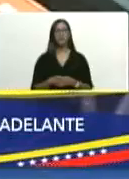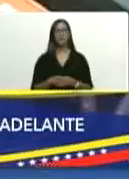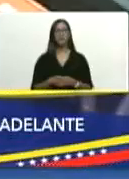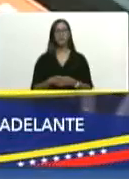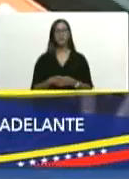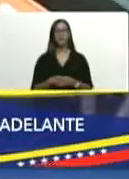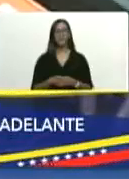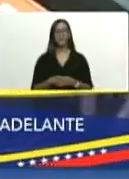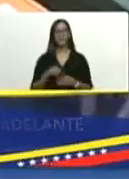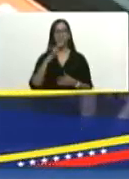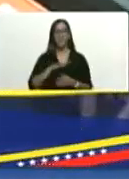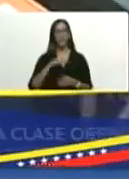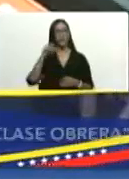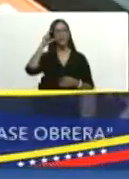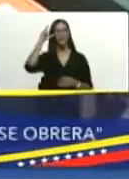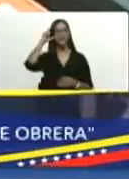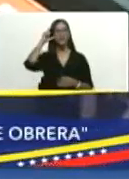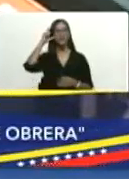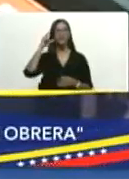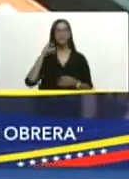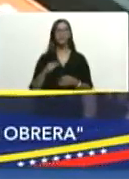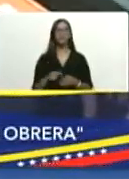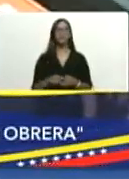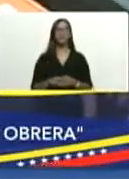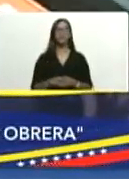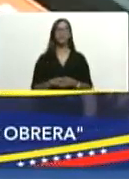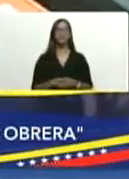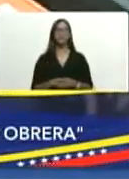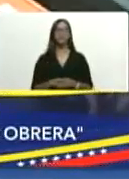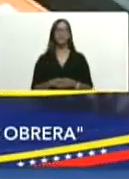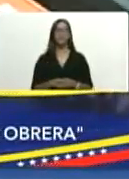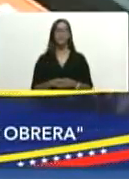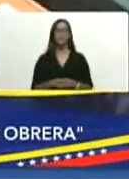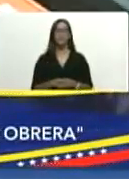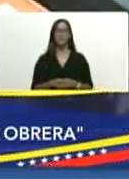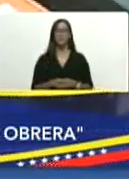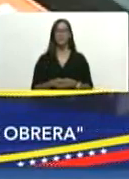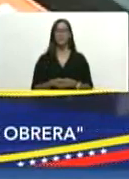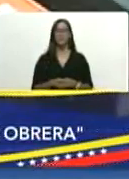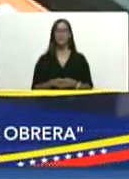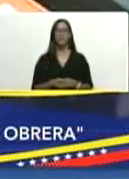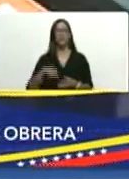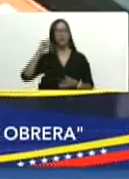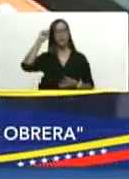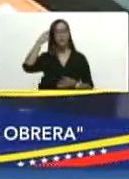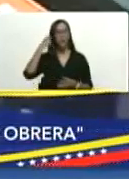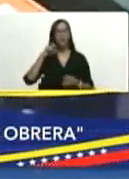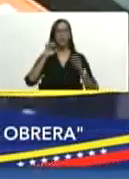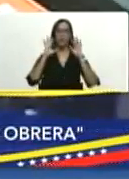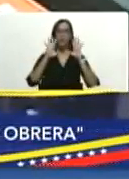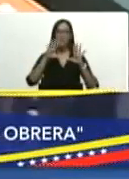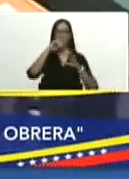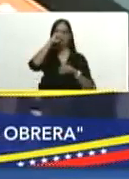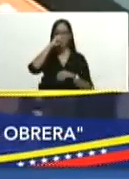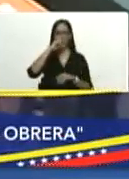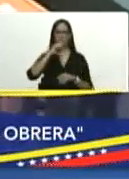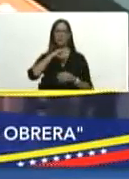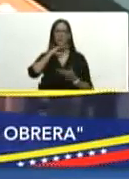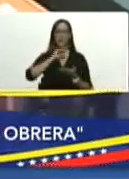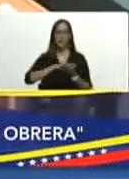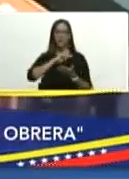estamos en los días en que recordamos los diez años de la partida de nuestro